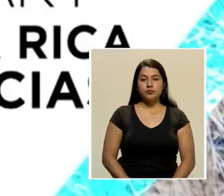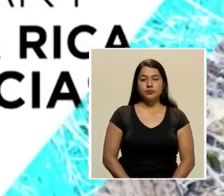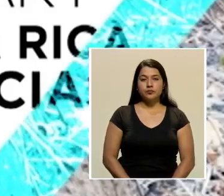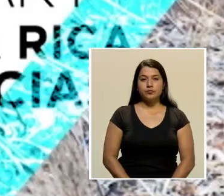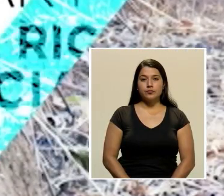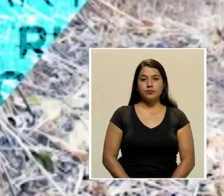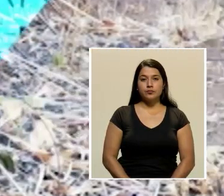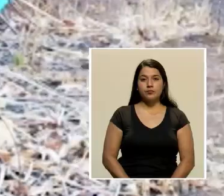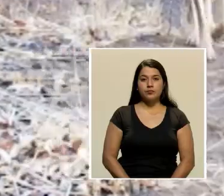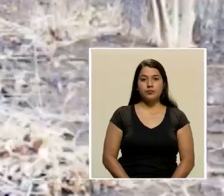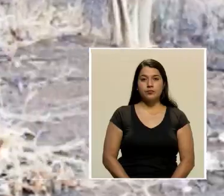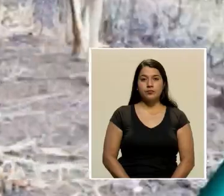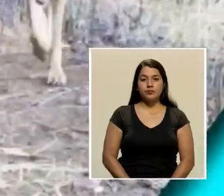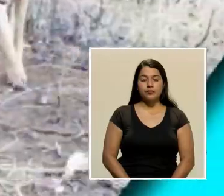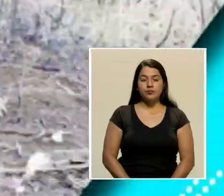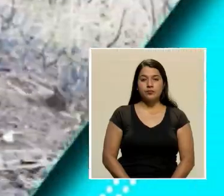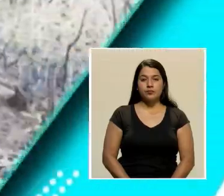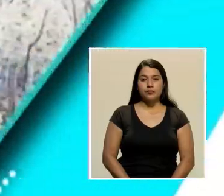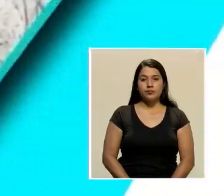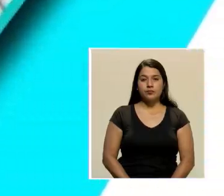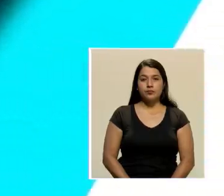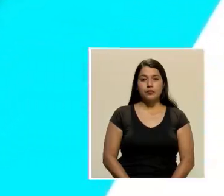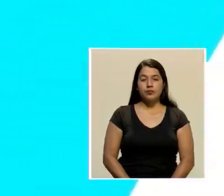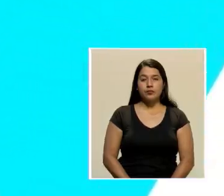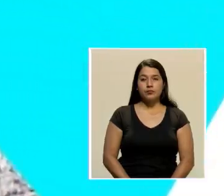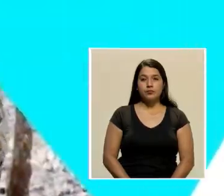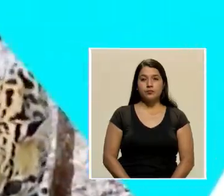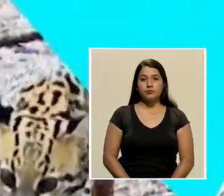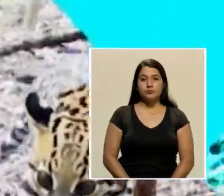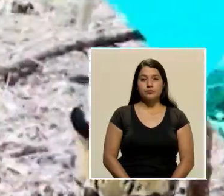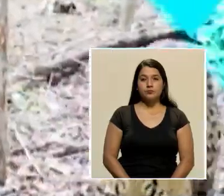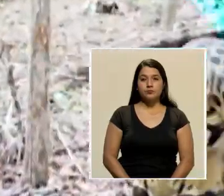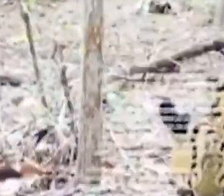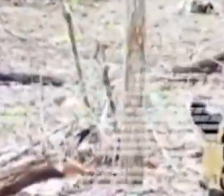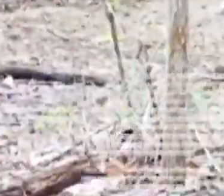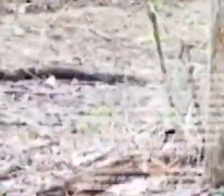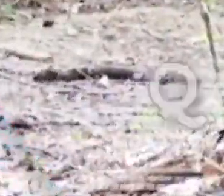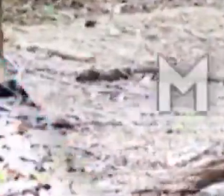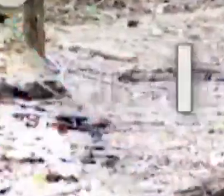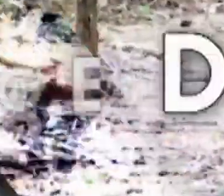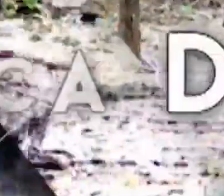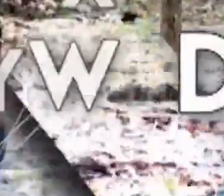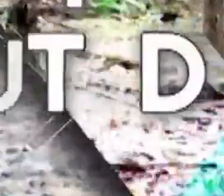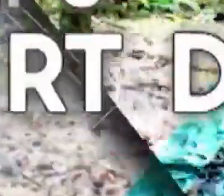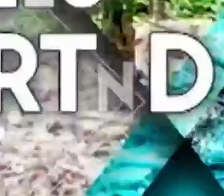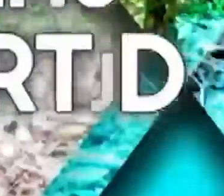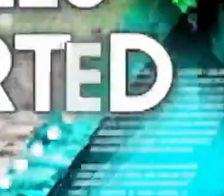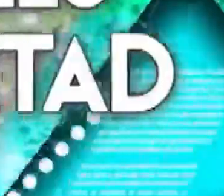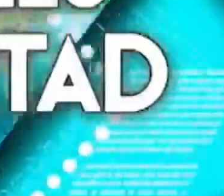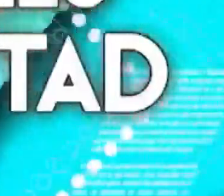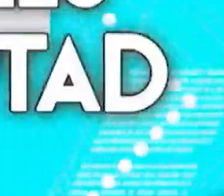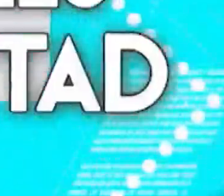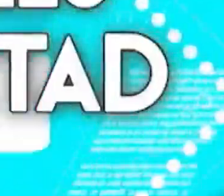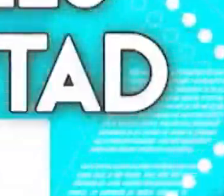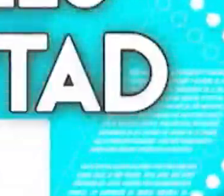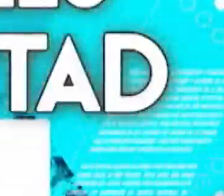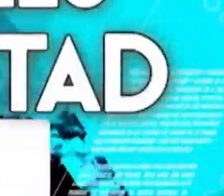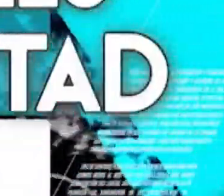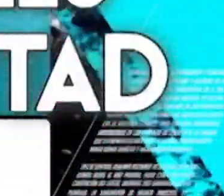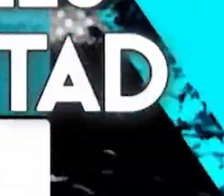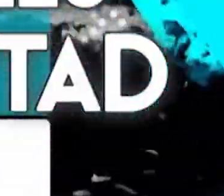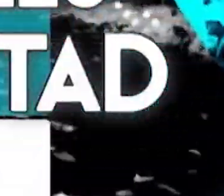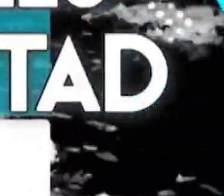y de hábitos vegetarianos, pues se alimentan de flores, hojas, frutos, ya sea de los árboles o del suelo.